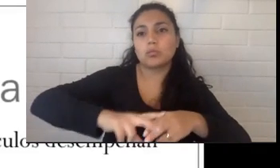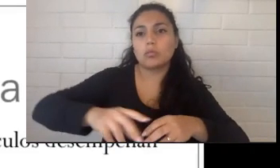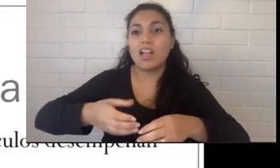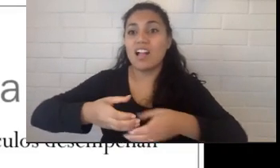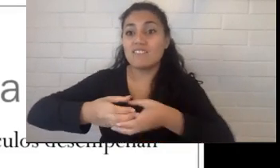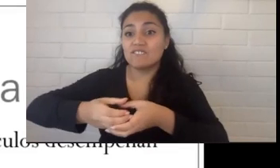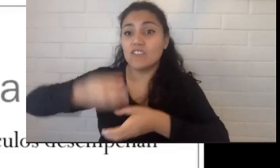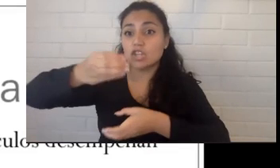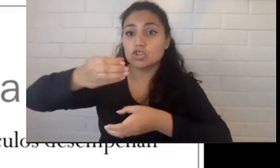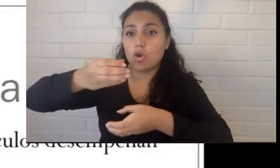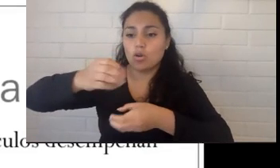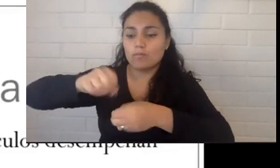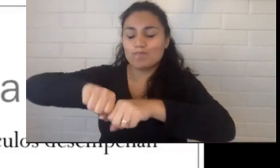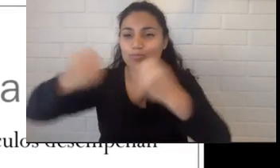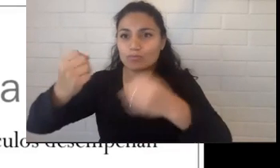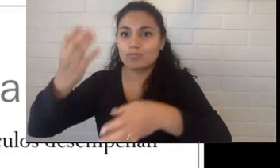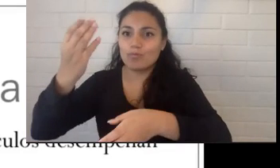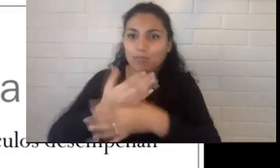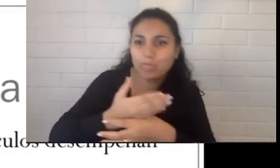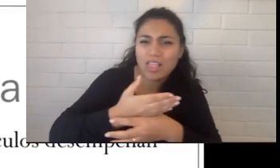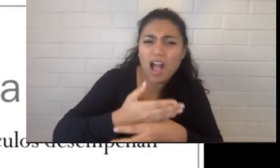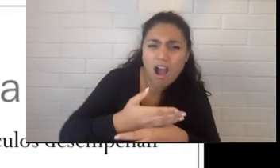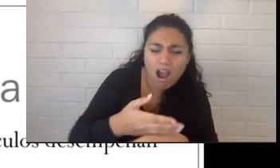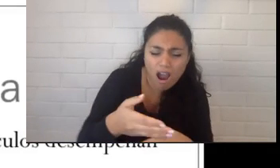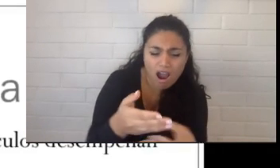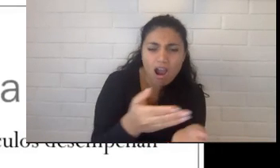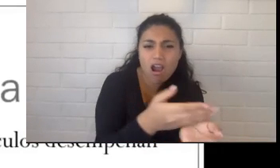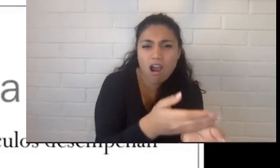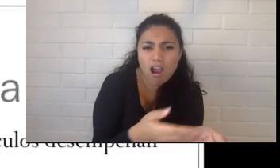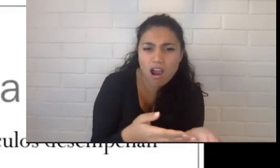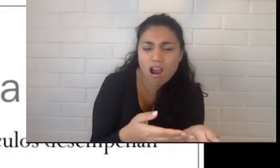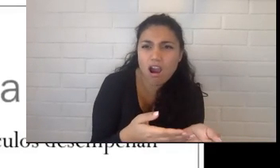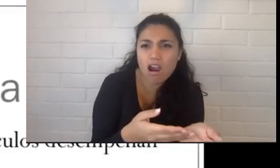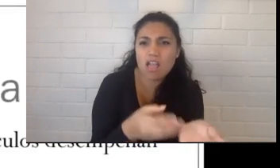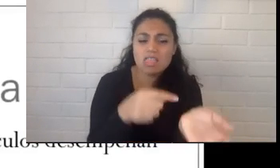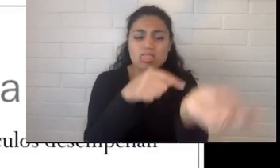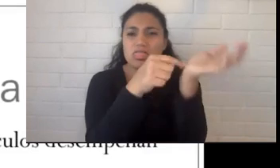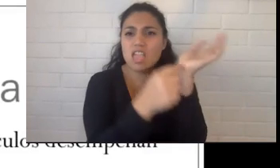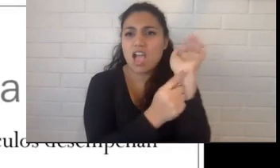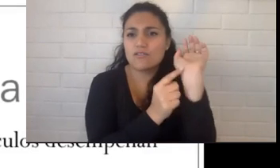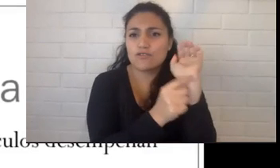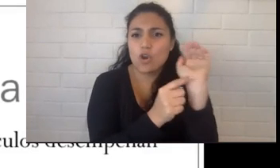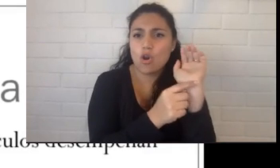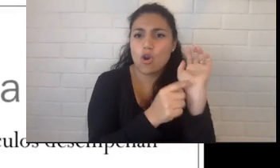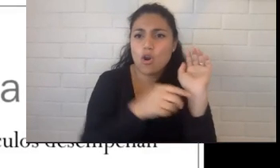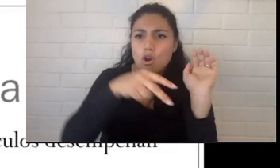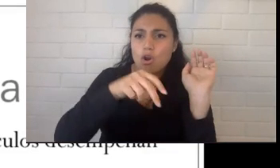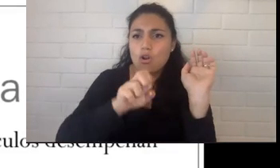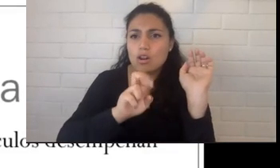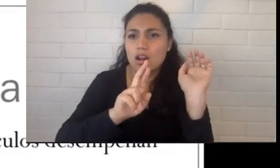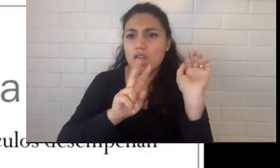rompe completo el nervio mediano. O sea que ya ninguno de los músculos del nervio mediano que pasa por